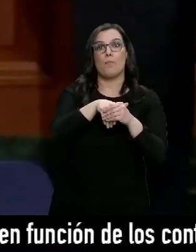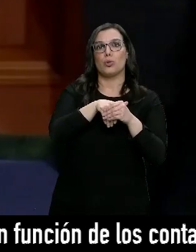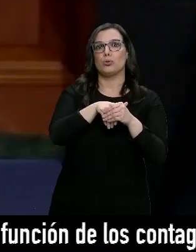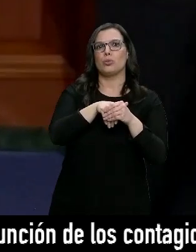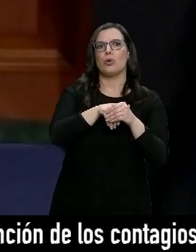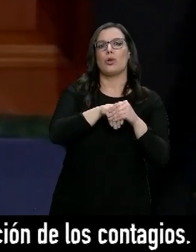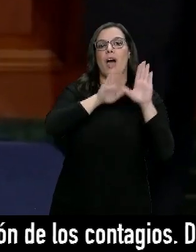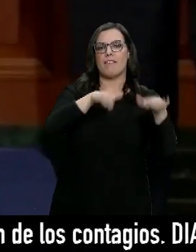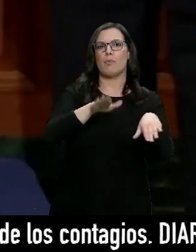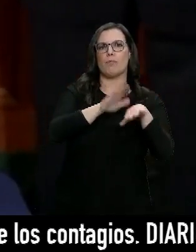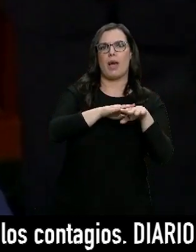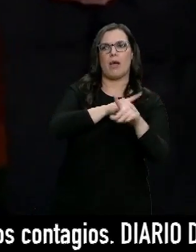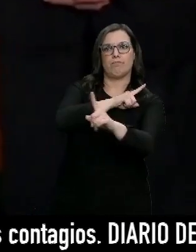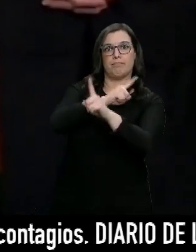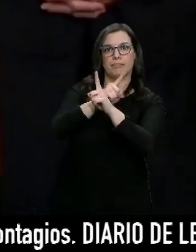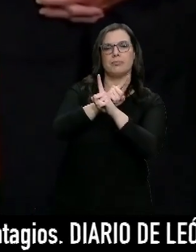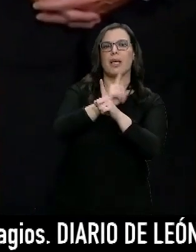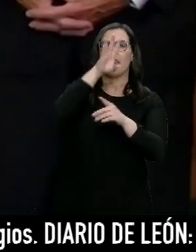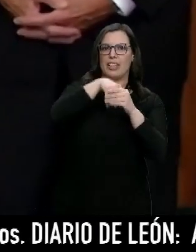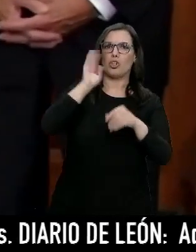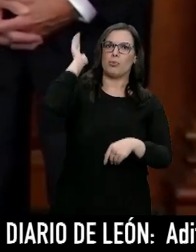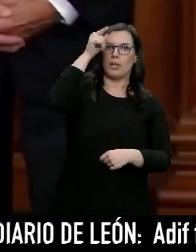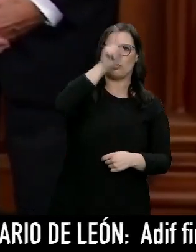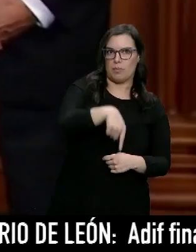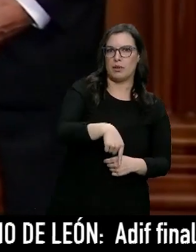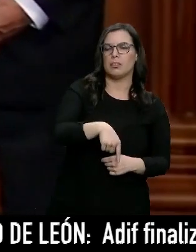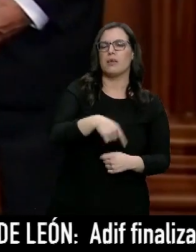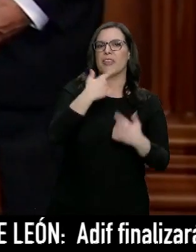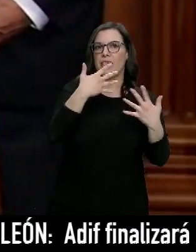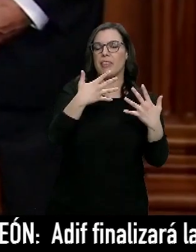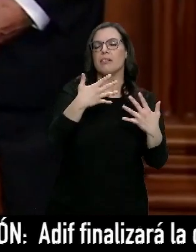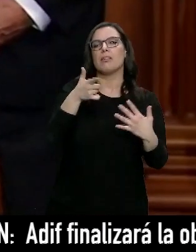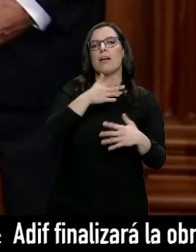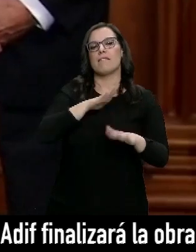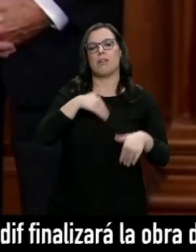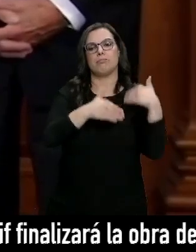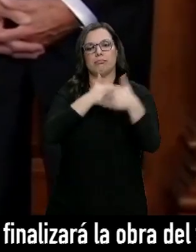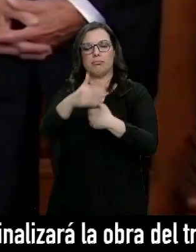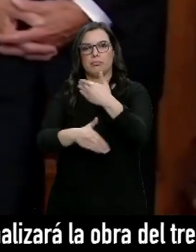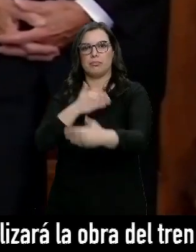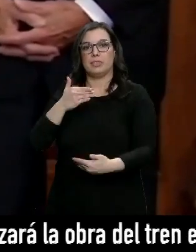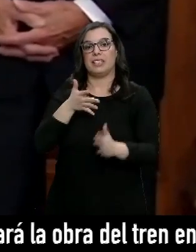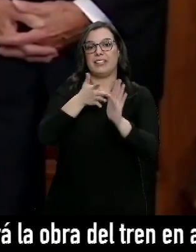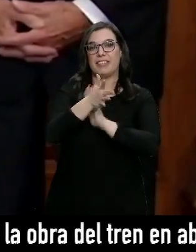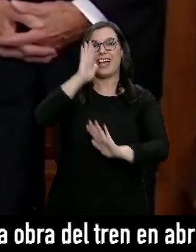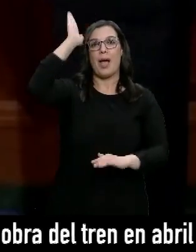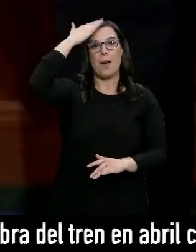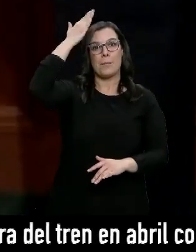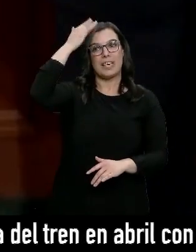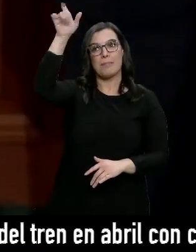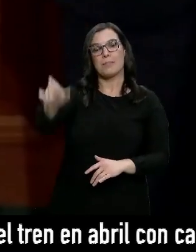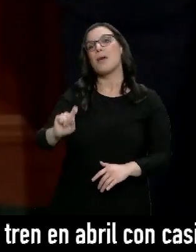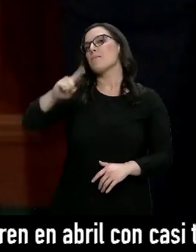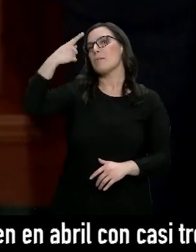y 197 en contra, la Cámara Baja aprueba este procedimiento que ha convertido a Trump en el primer presidente del país